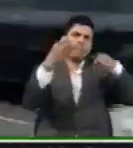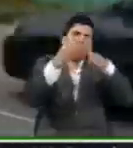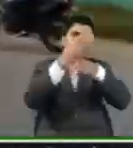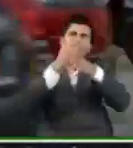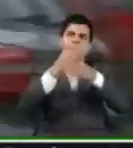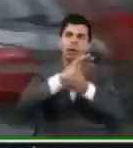cañavera